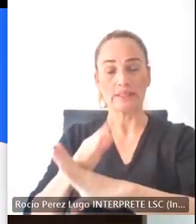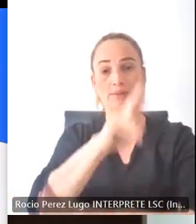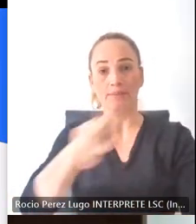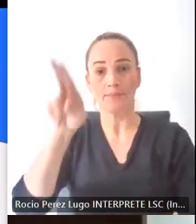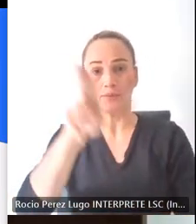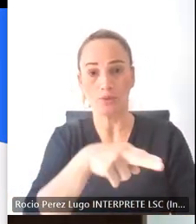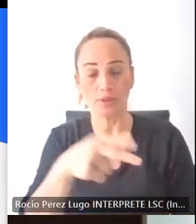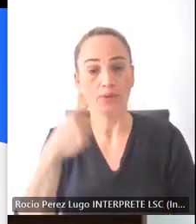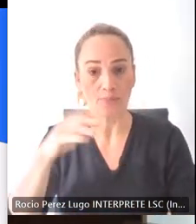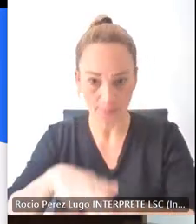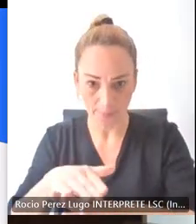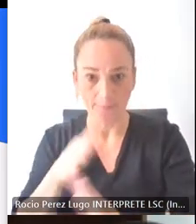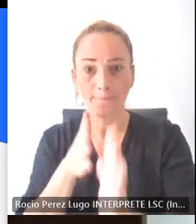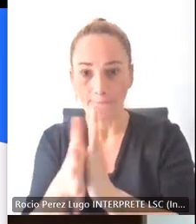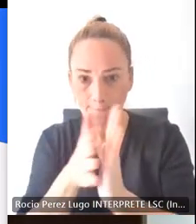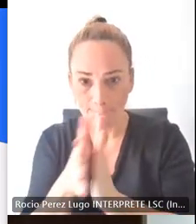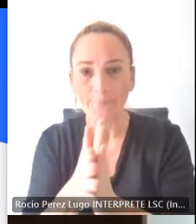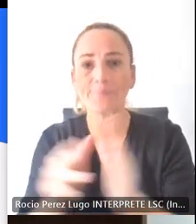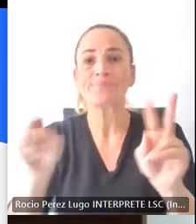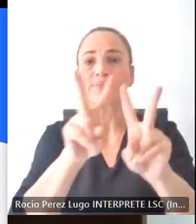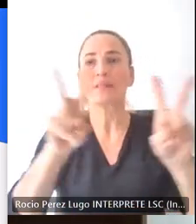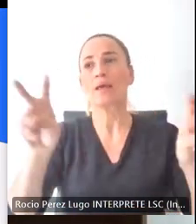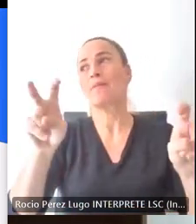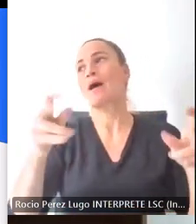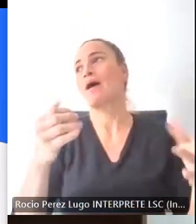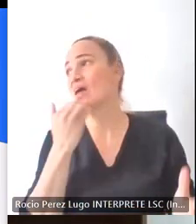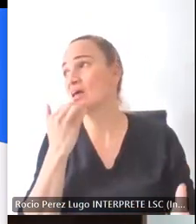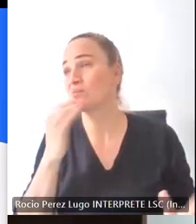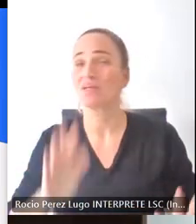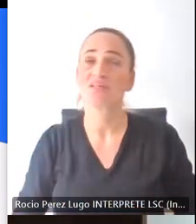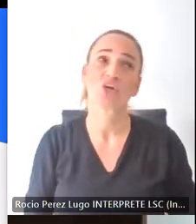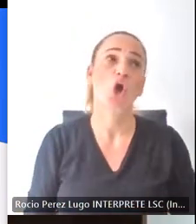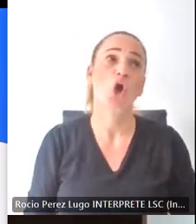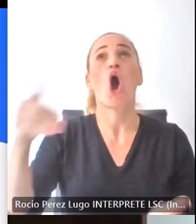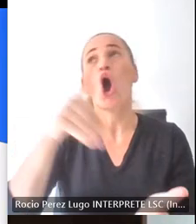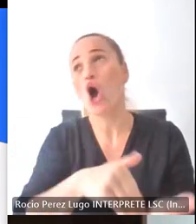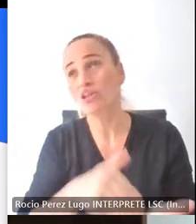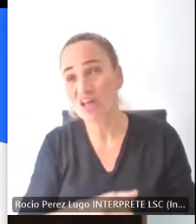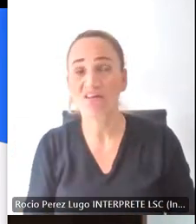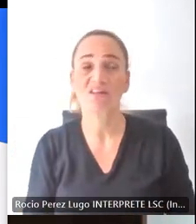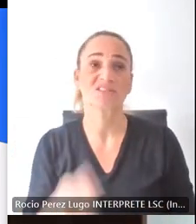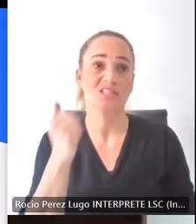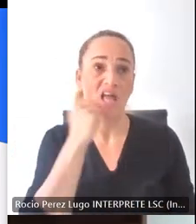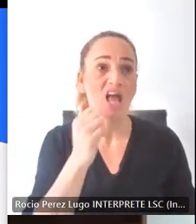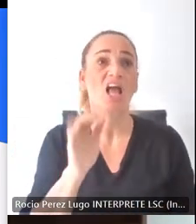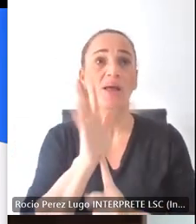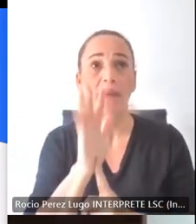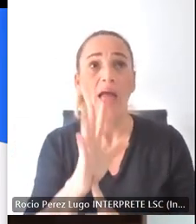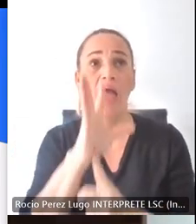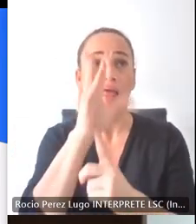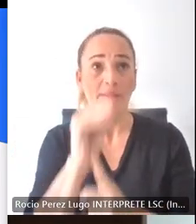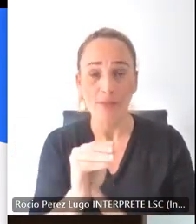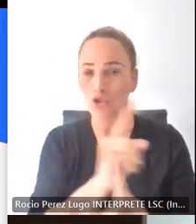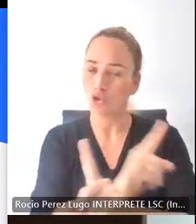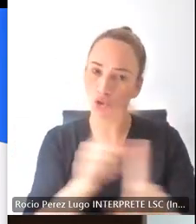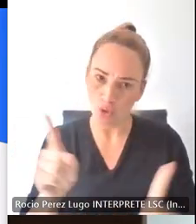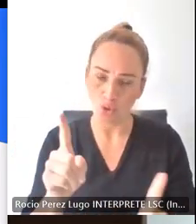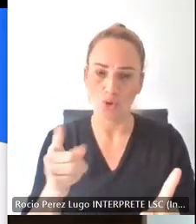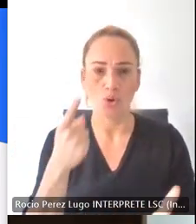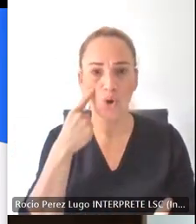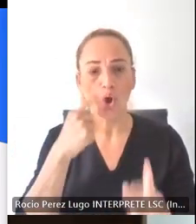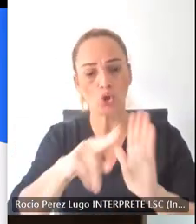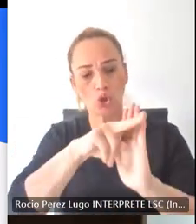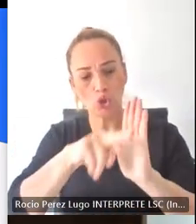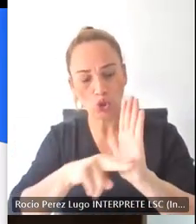que quiero decir no es que el tema quede como que, ay, allá viene otra vez ese brigadista a decirme que apague la velita, sino más bien como una